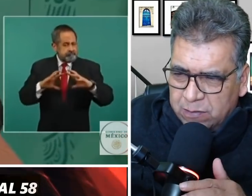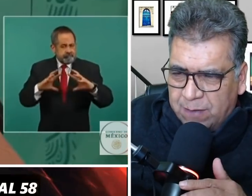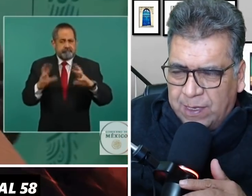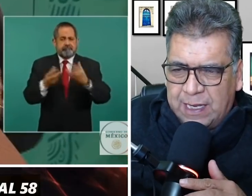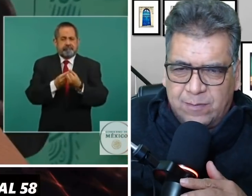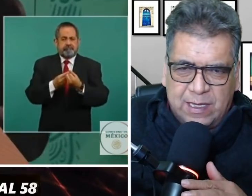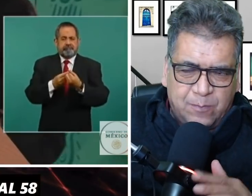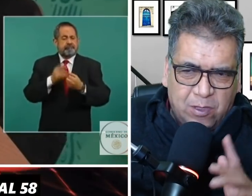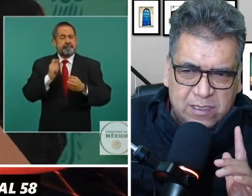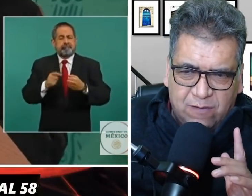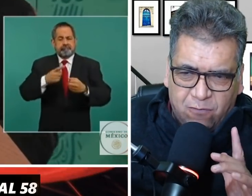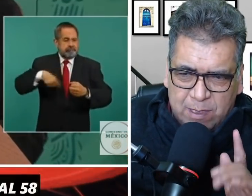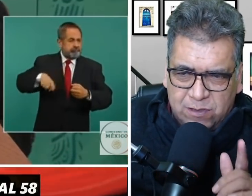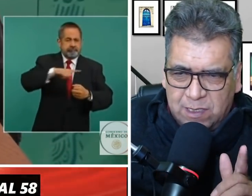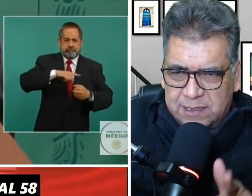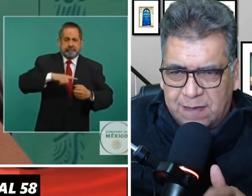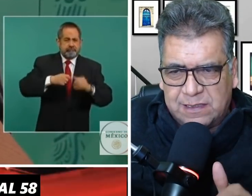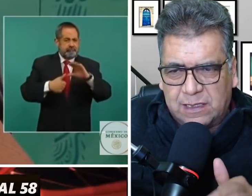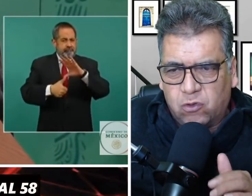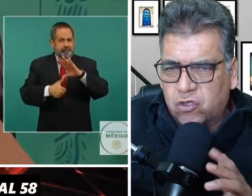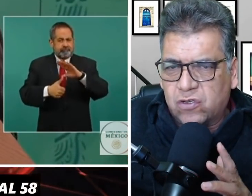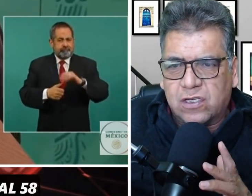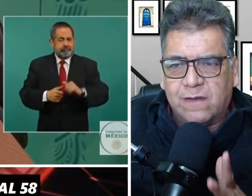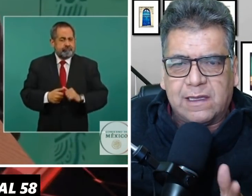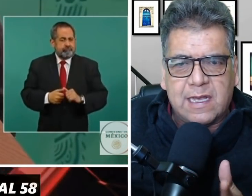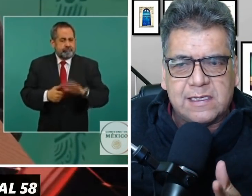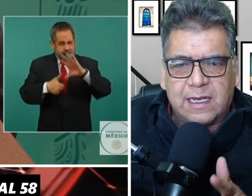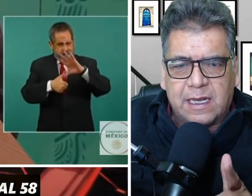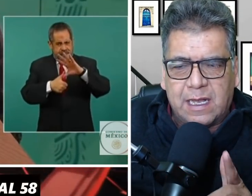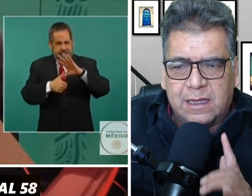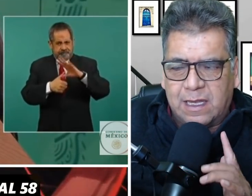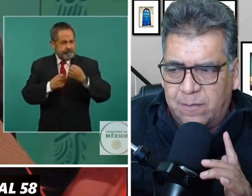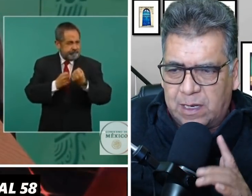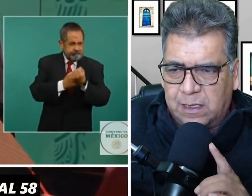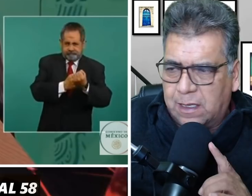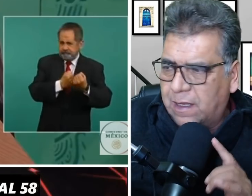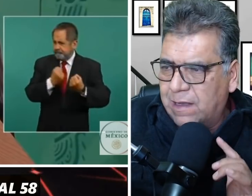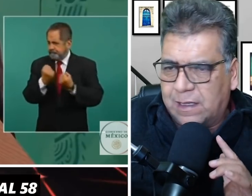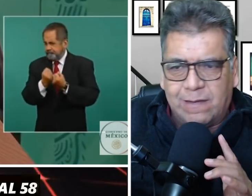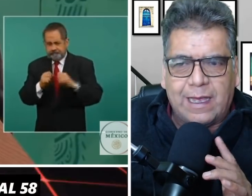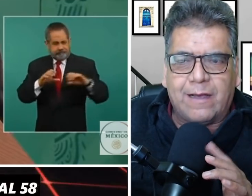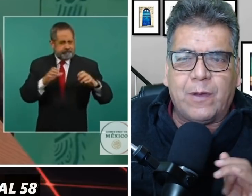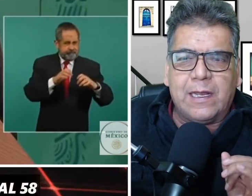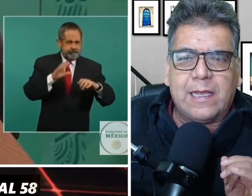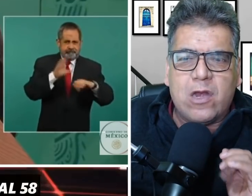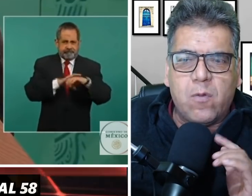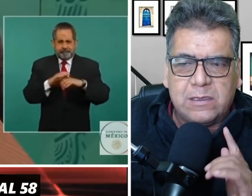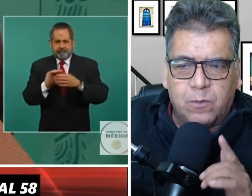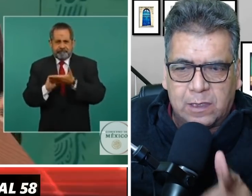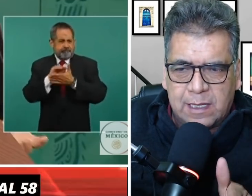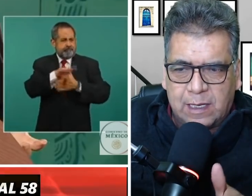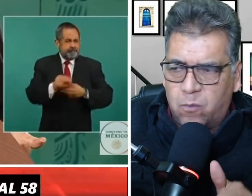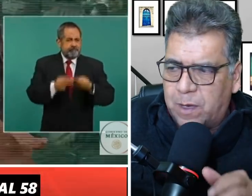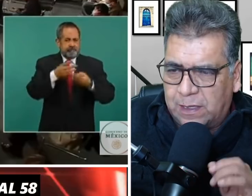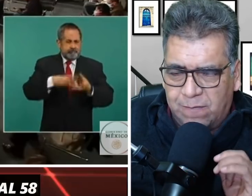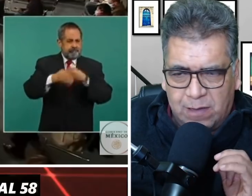Amigos y amigas, me despido de esta información. Ya sabes, si te gustó, suscríbete a este canal, dale manita arriba, activa la campanita y lo más